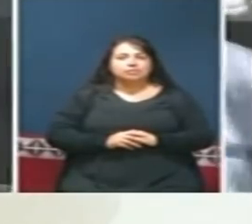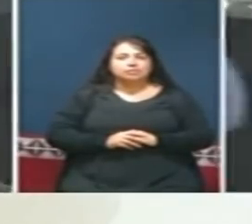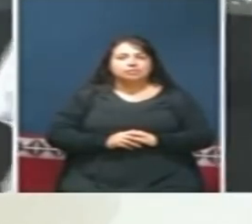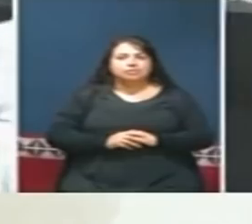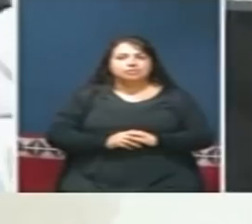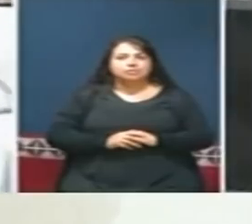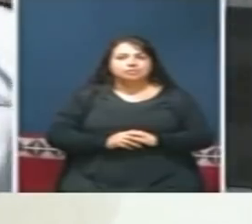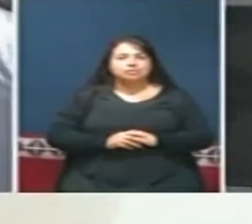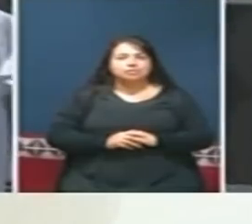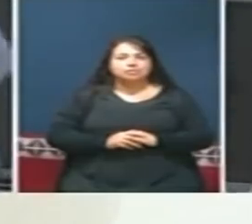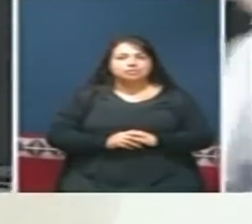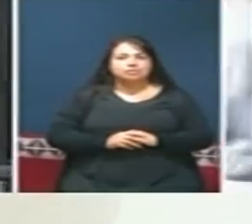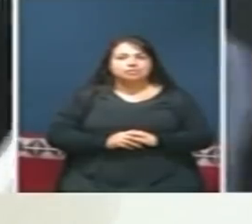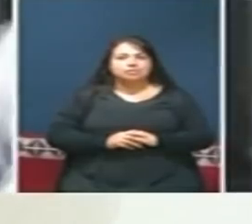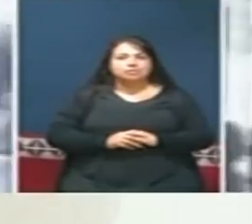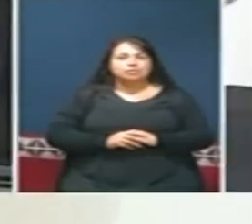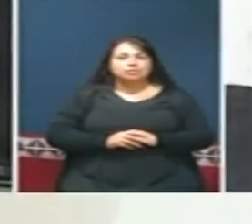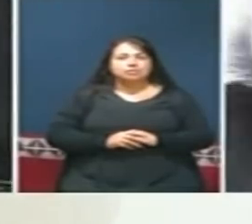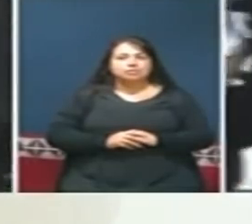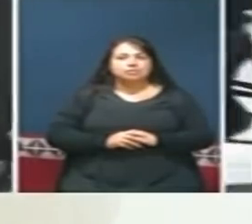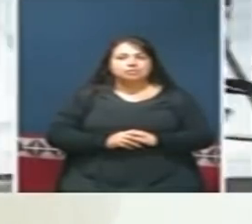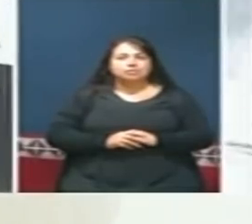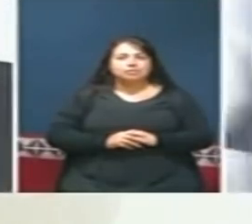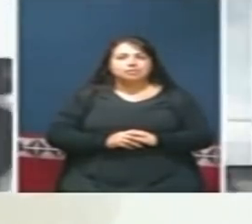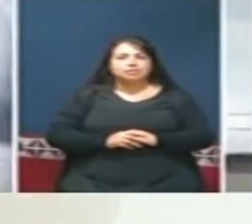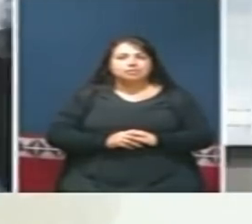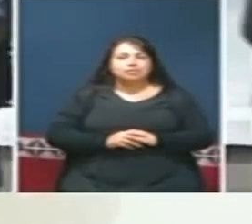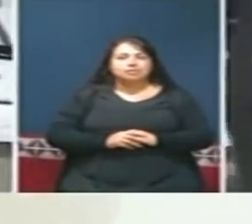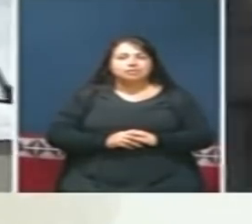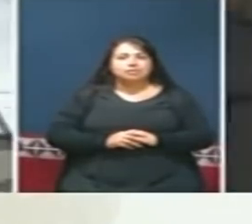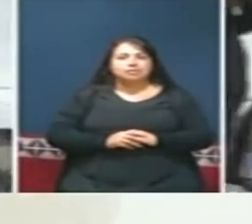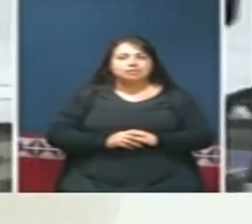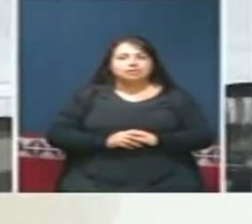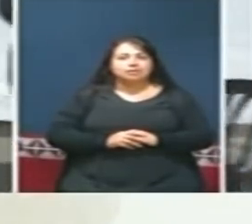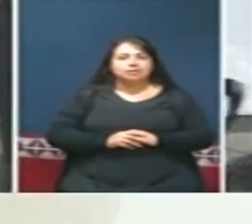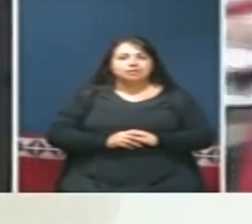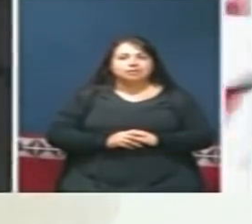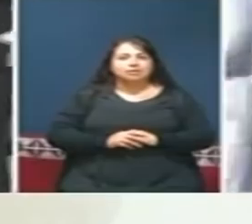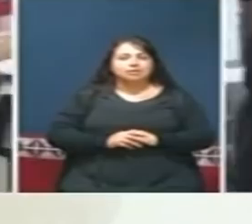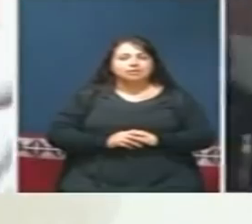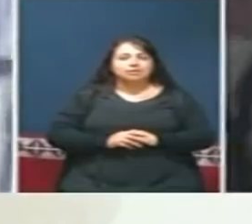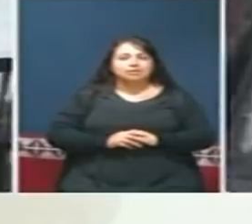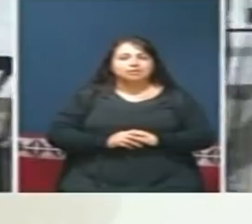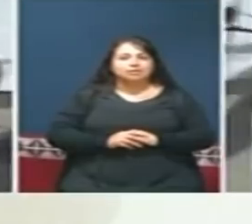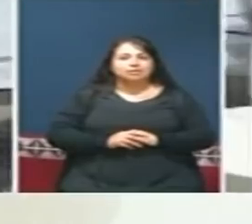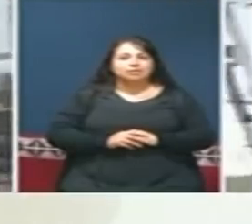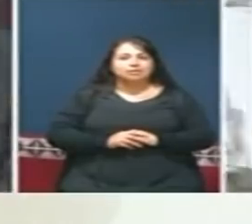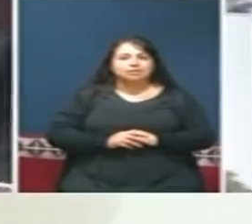Thank you.